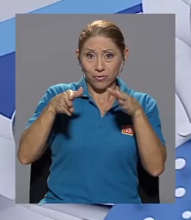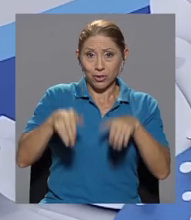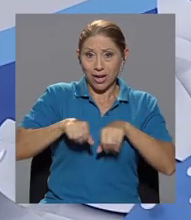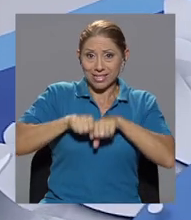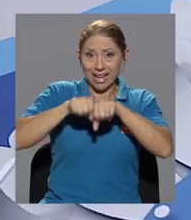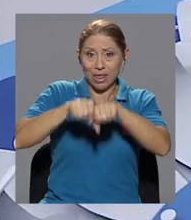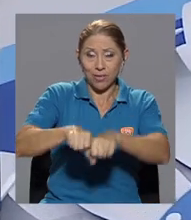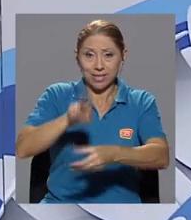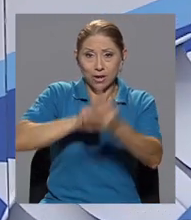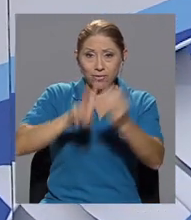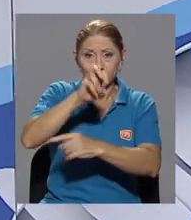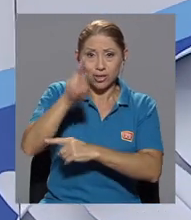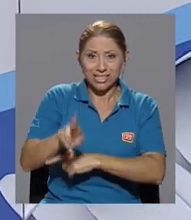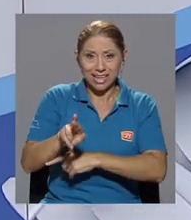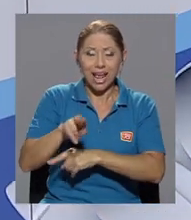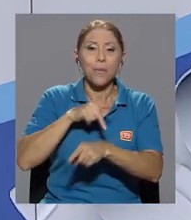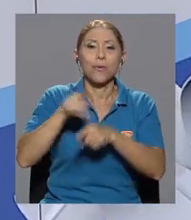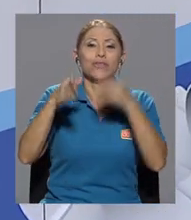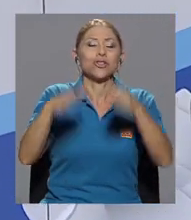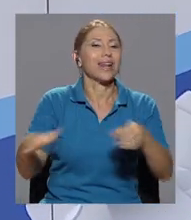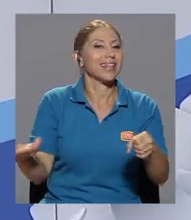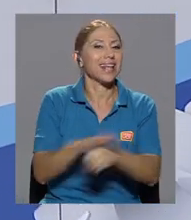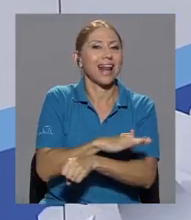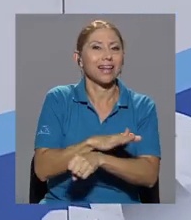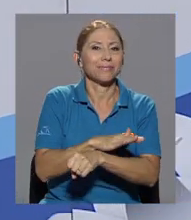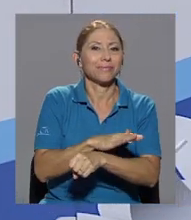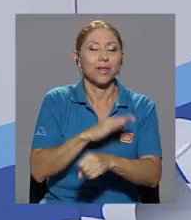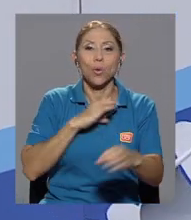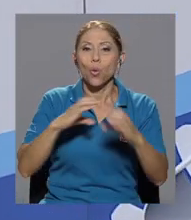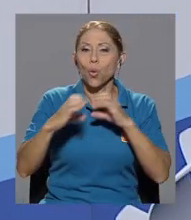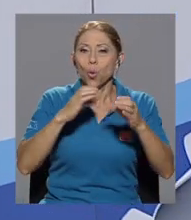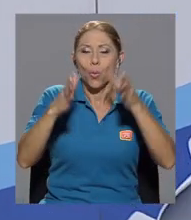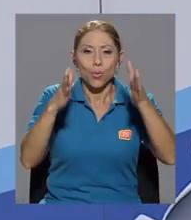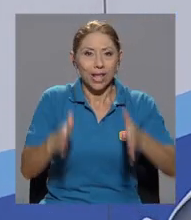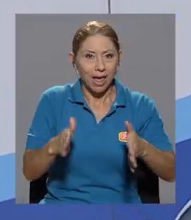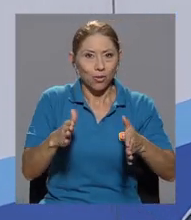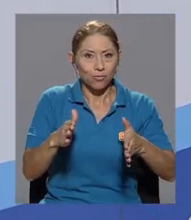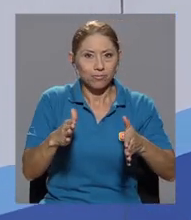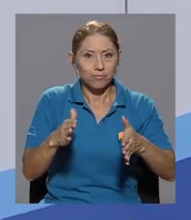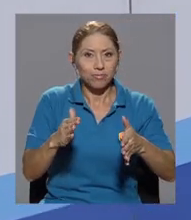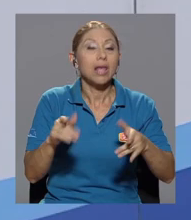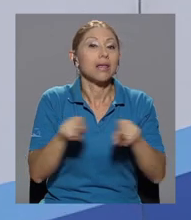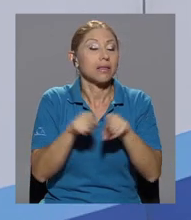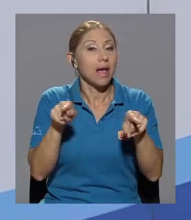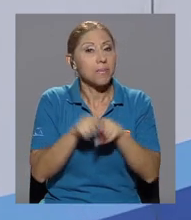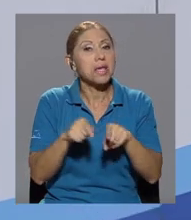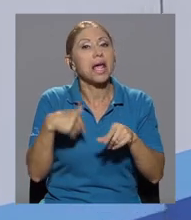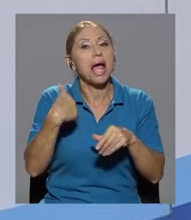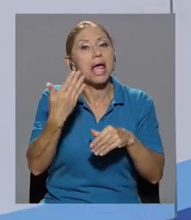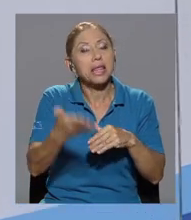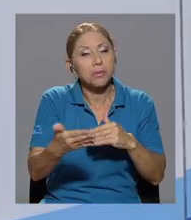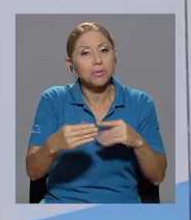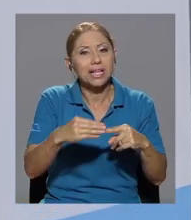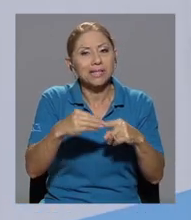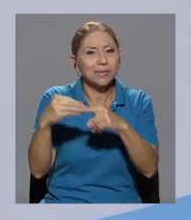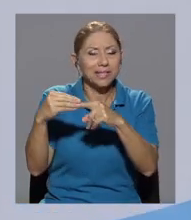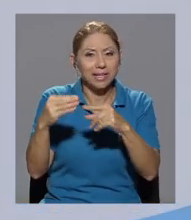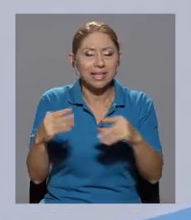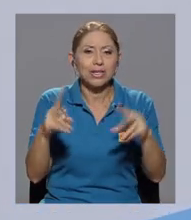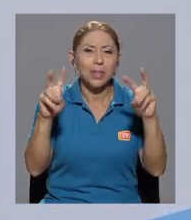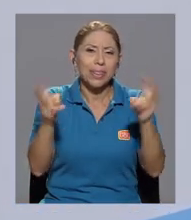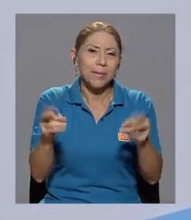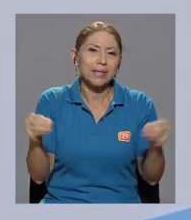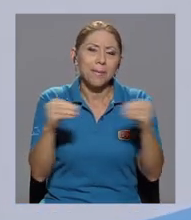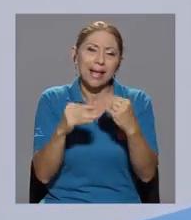un profesional integral ante todo es un comunicador una comunicadora y de ahí posteriormente va a estar la especialización en temas más